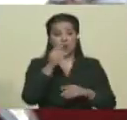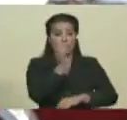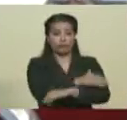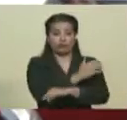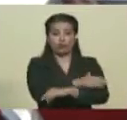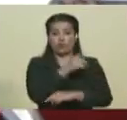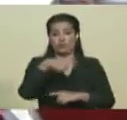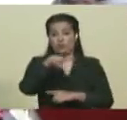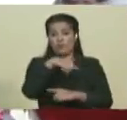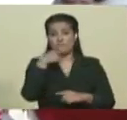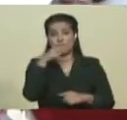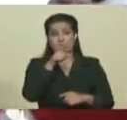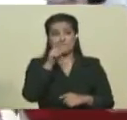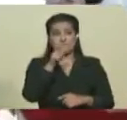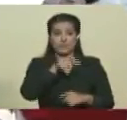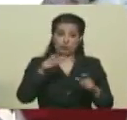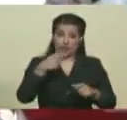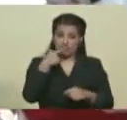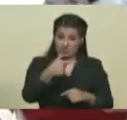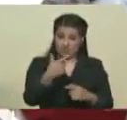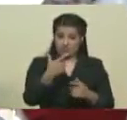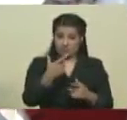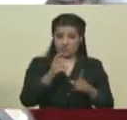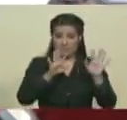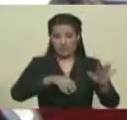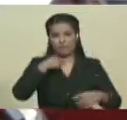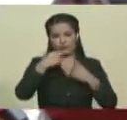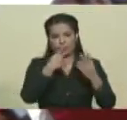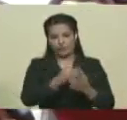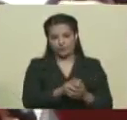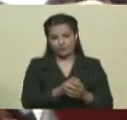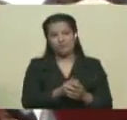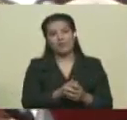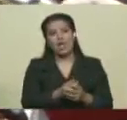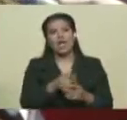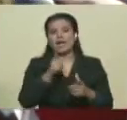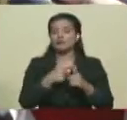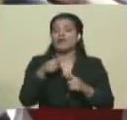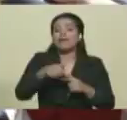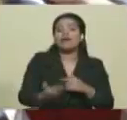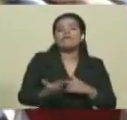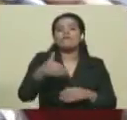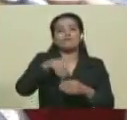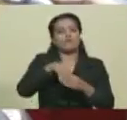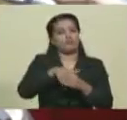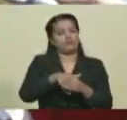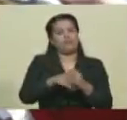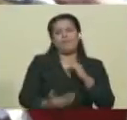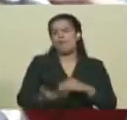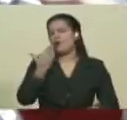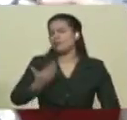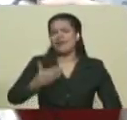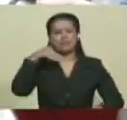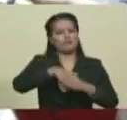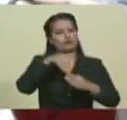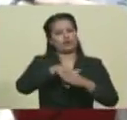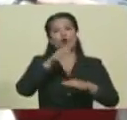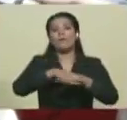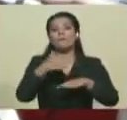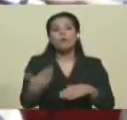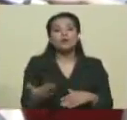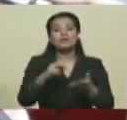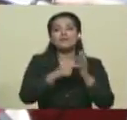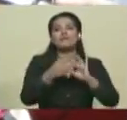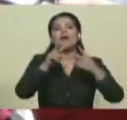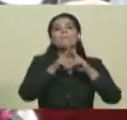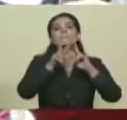contradicción diaria entre sus voceros? Ahora, esta elección es muy importante. es muy importante por lo que significa, repito, para la